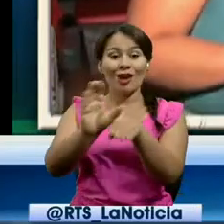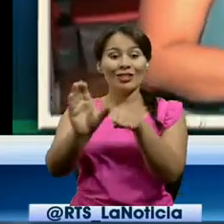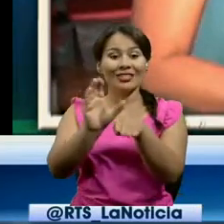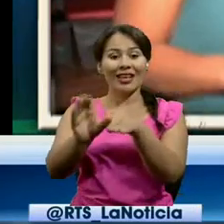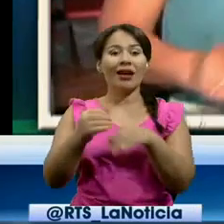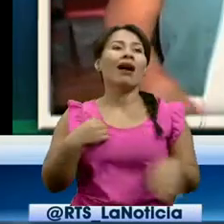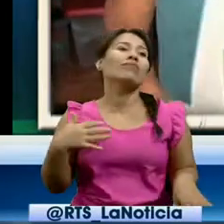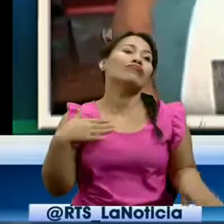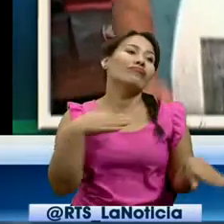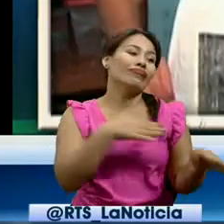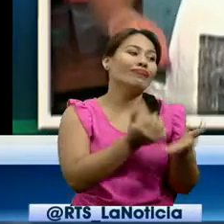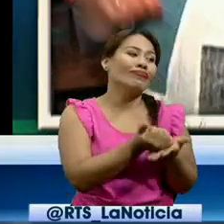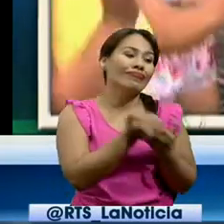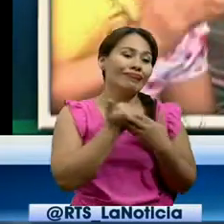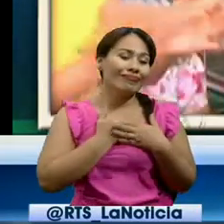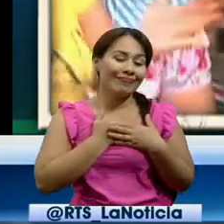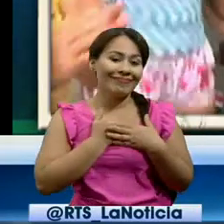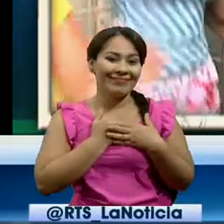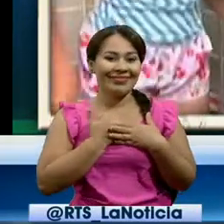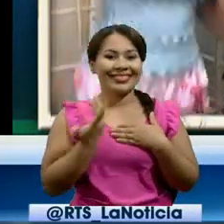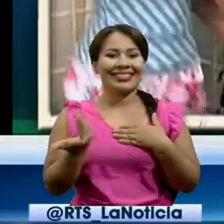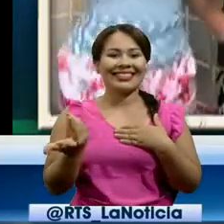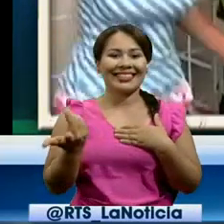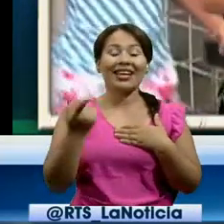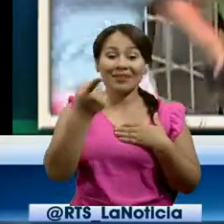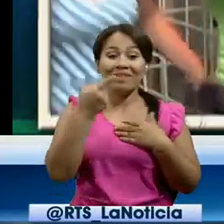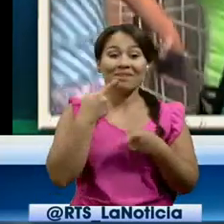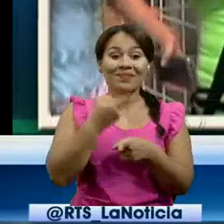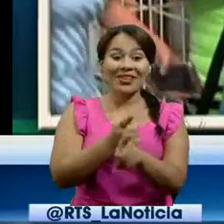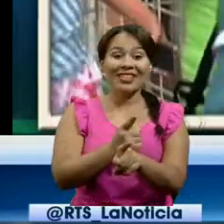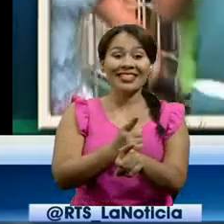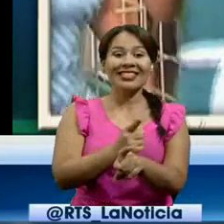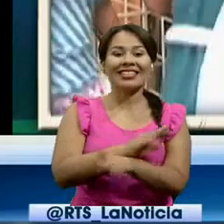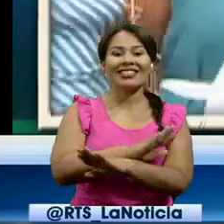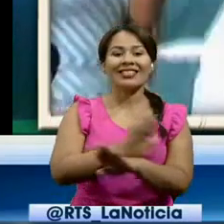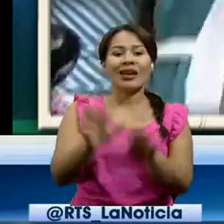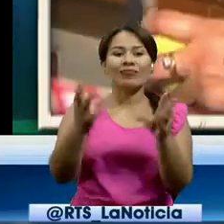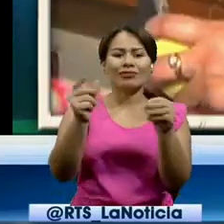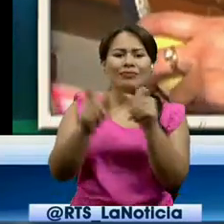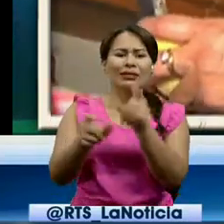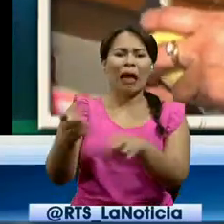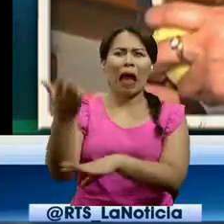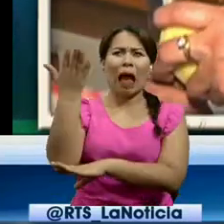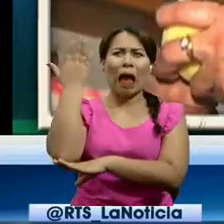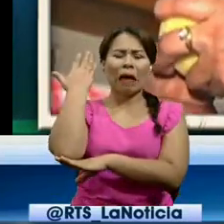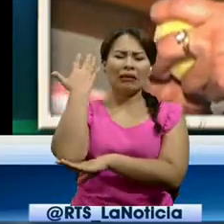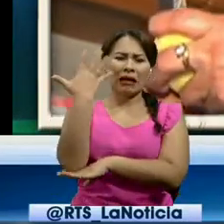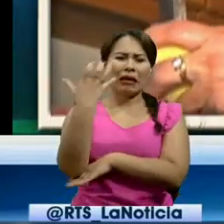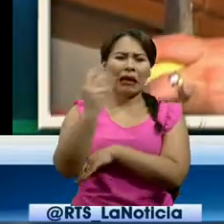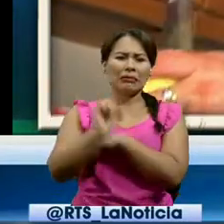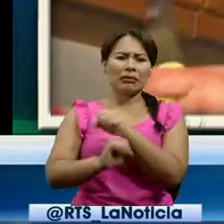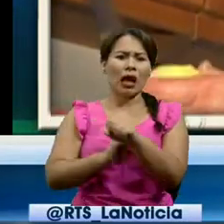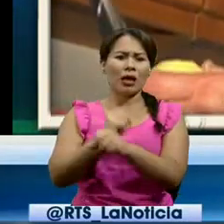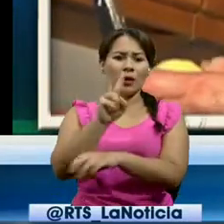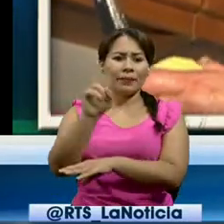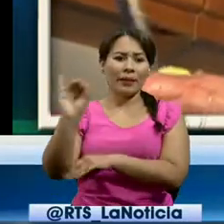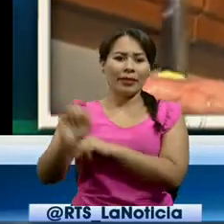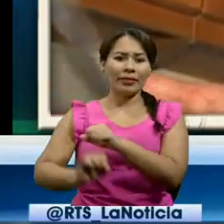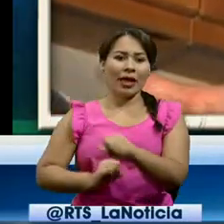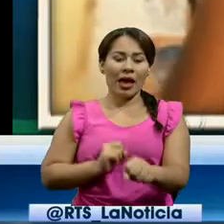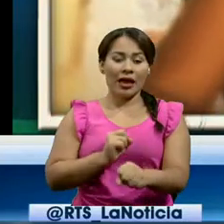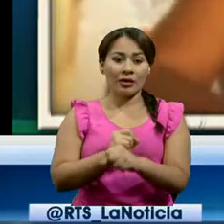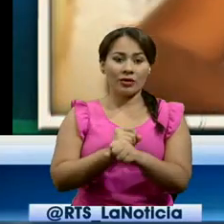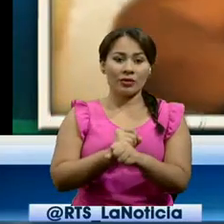o para una ayuda determinada. Y es por este motivo que desde hace, ¿qué será?, unos 15, 20 años,